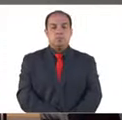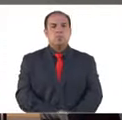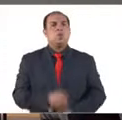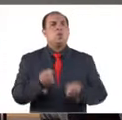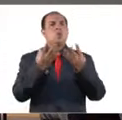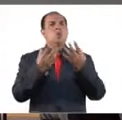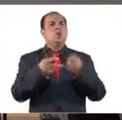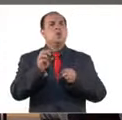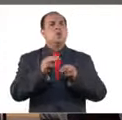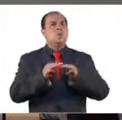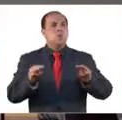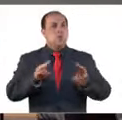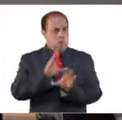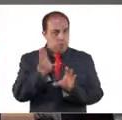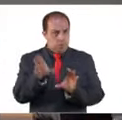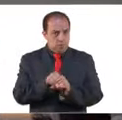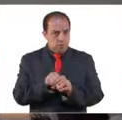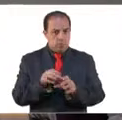¿Cuántos kilómetros en total son?